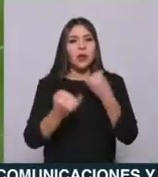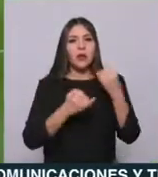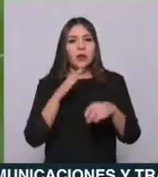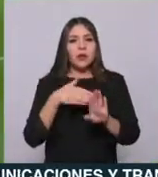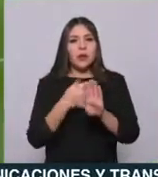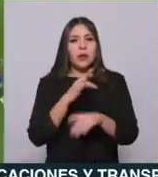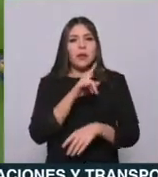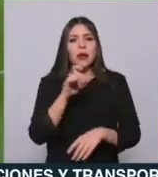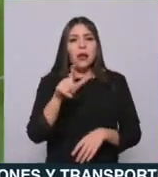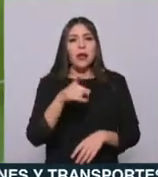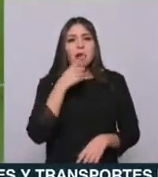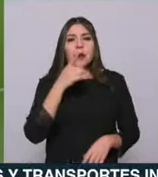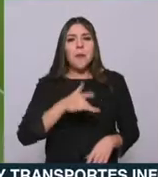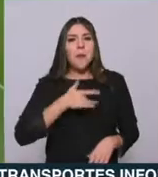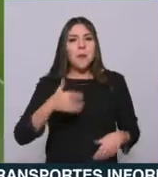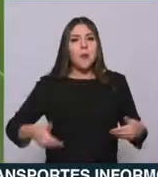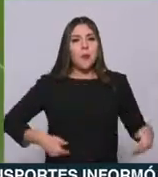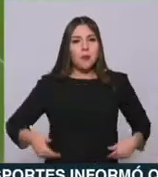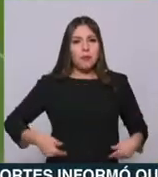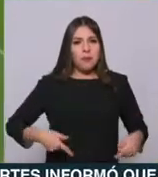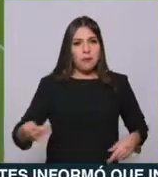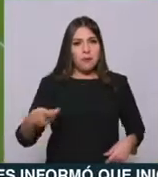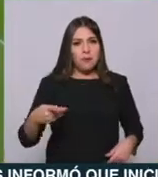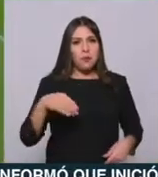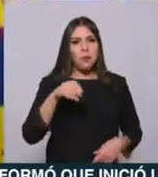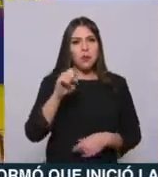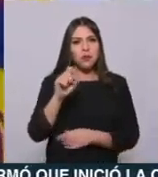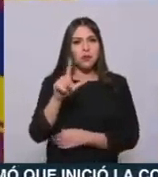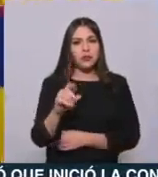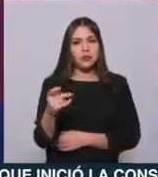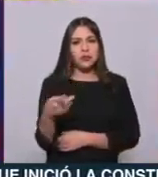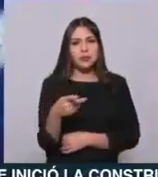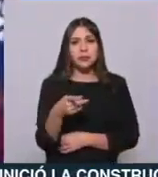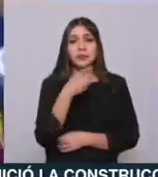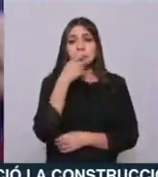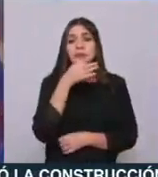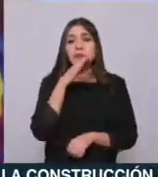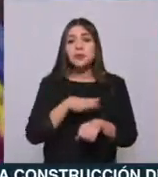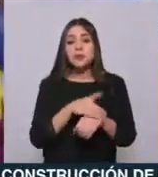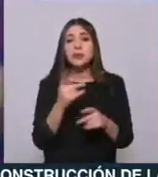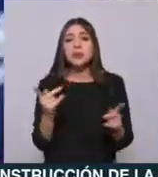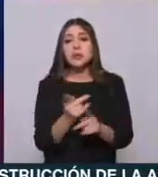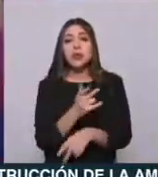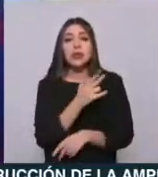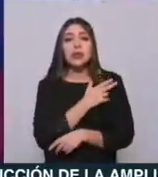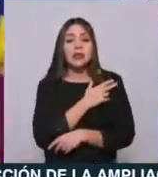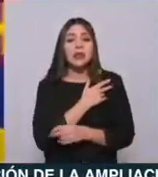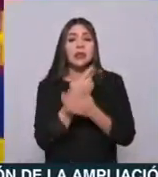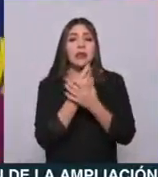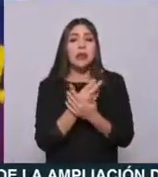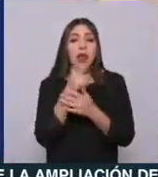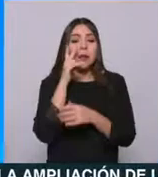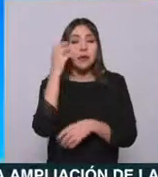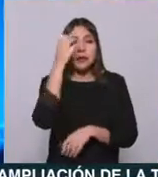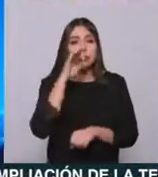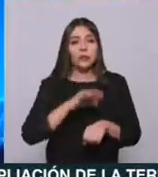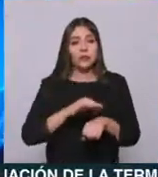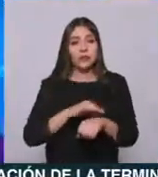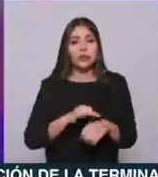padece molestias en el abductor del muslo izquierdo. El club azulgrana todavía no ha informado sobre el alcance de la lesión a la espera de las pruebas médicas.